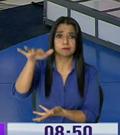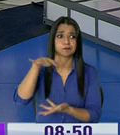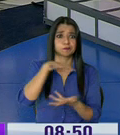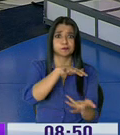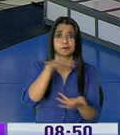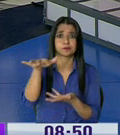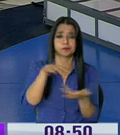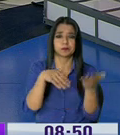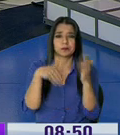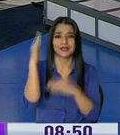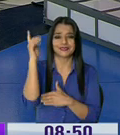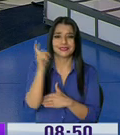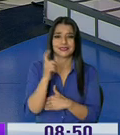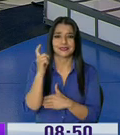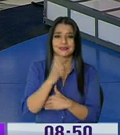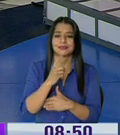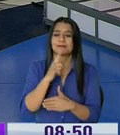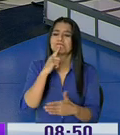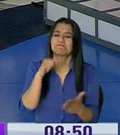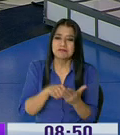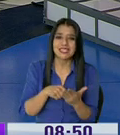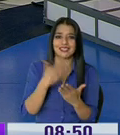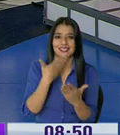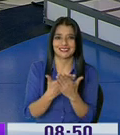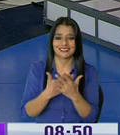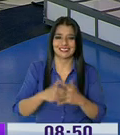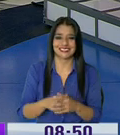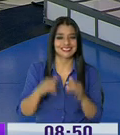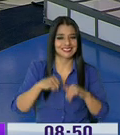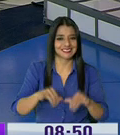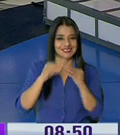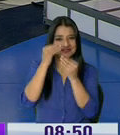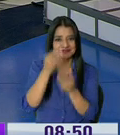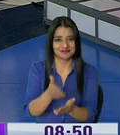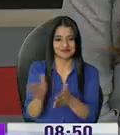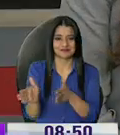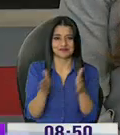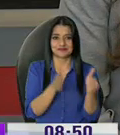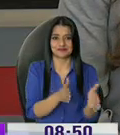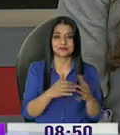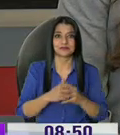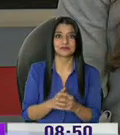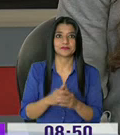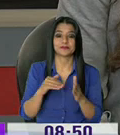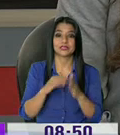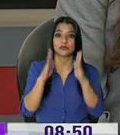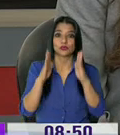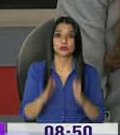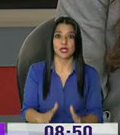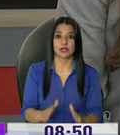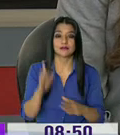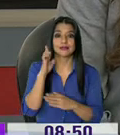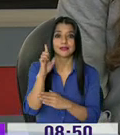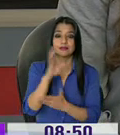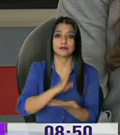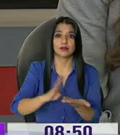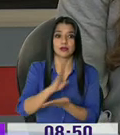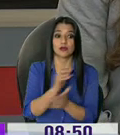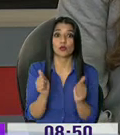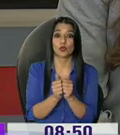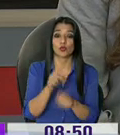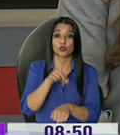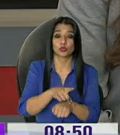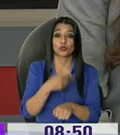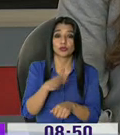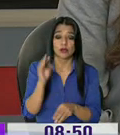a ir a quien más lo necesita. Mil gracias. ¿Sigamos? Vamos con más información. Por favor. Estudiantes y líderes barriales junto a médicos trabajan en